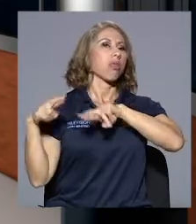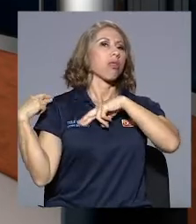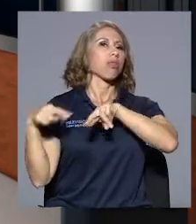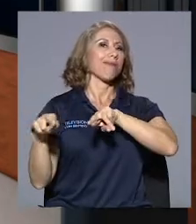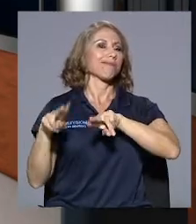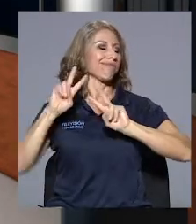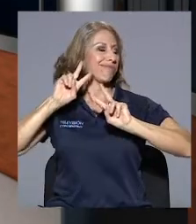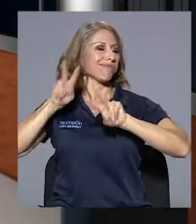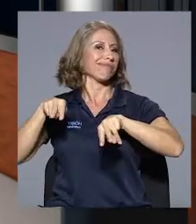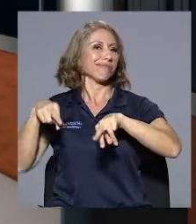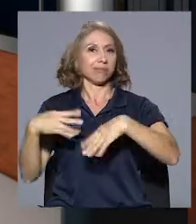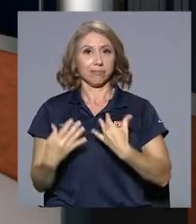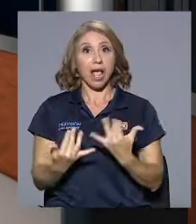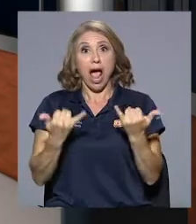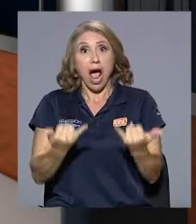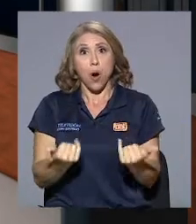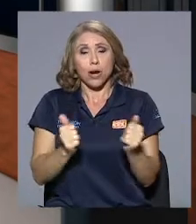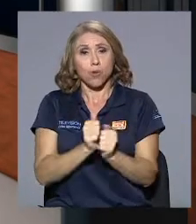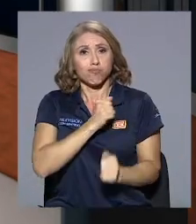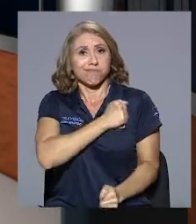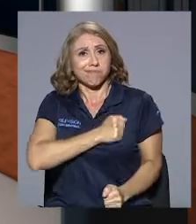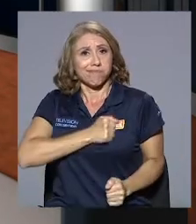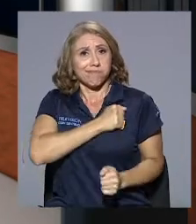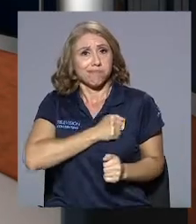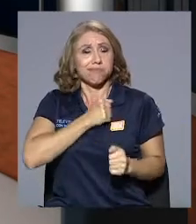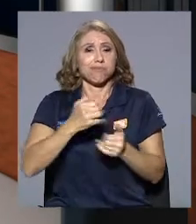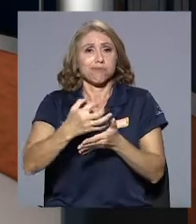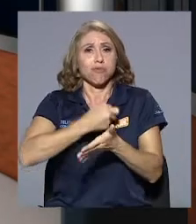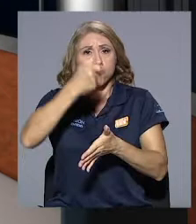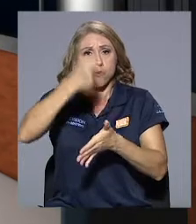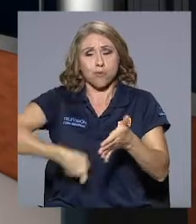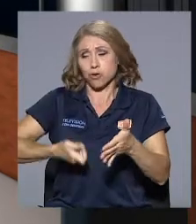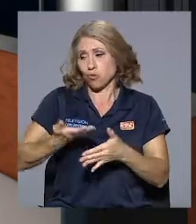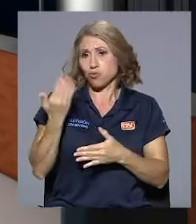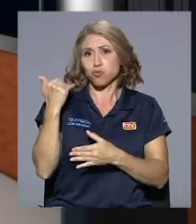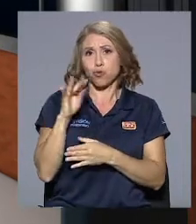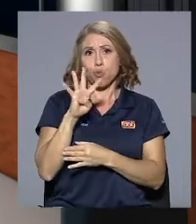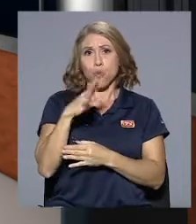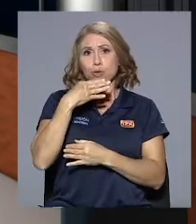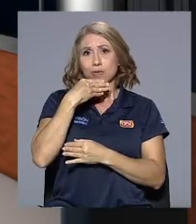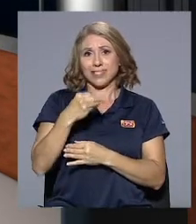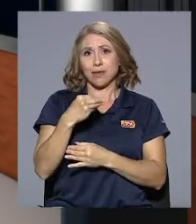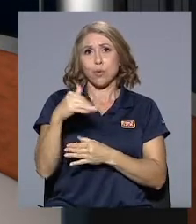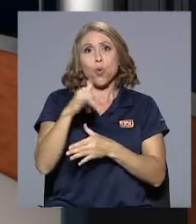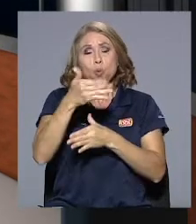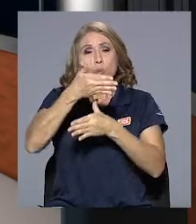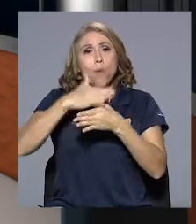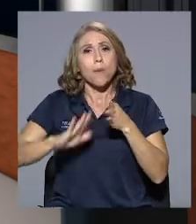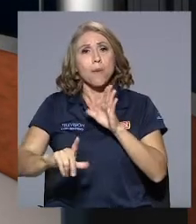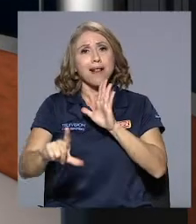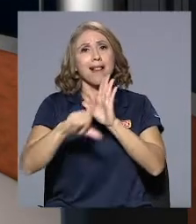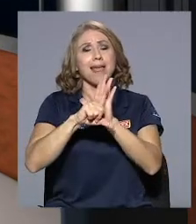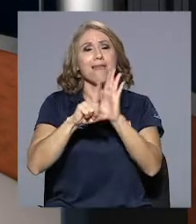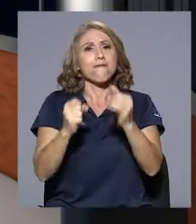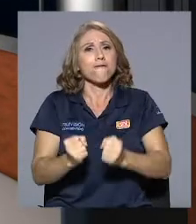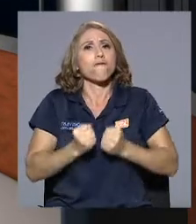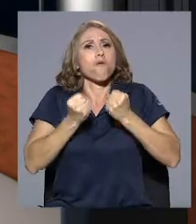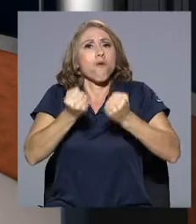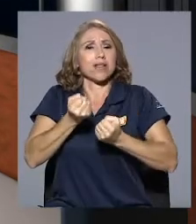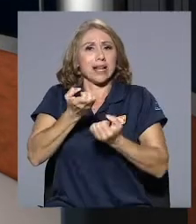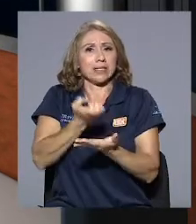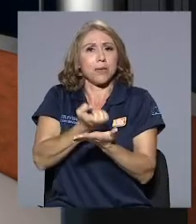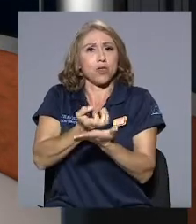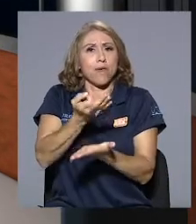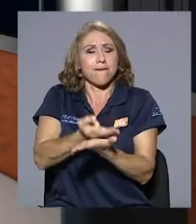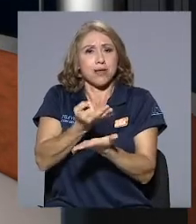responsabilidad. Ahora, con la amnistía tributaria que comenzó a regir el pasado 4 de diciembre como parte de la Ley de Fortalecimiento de